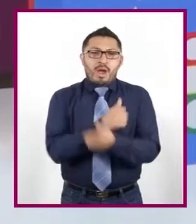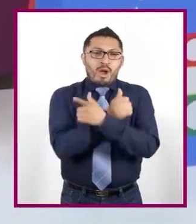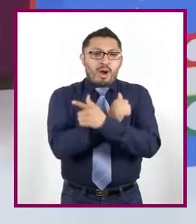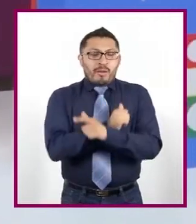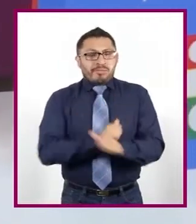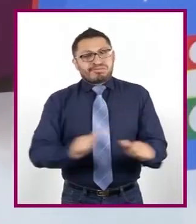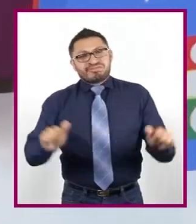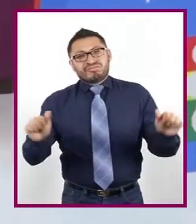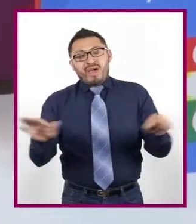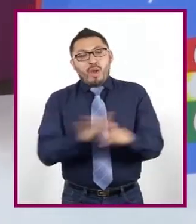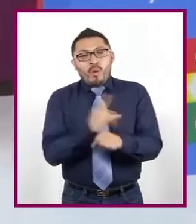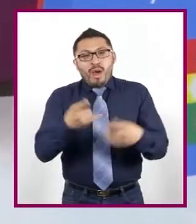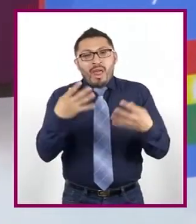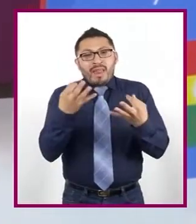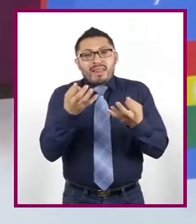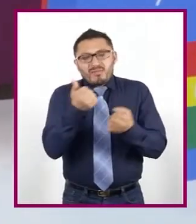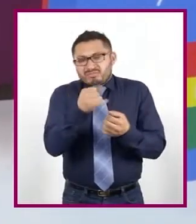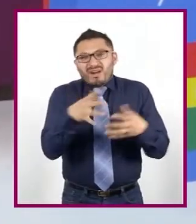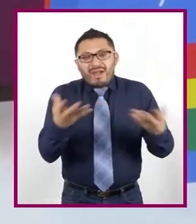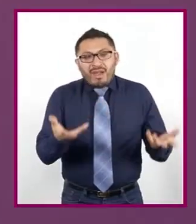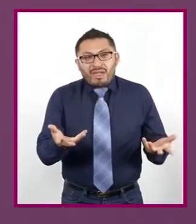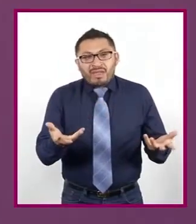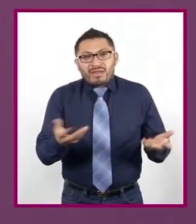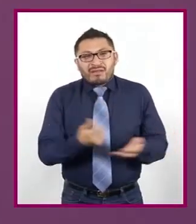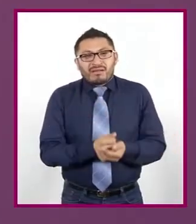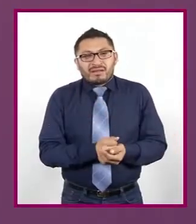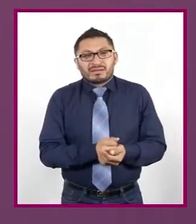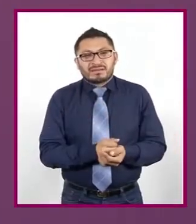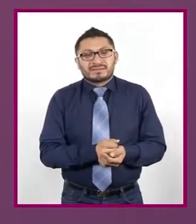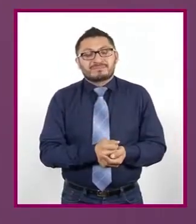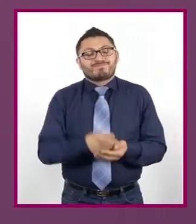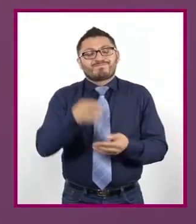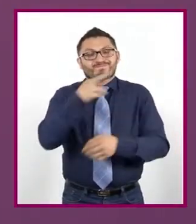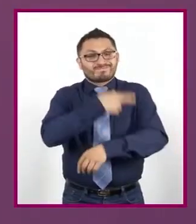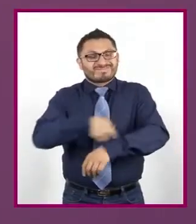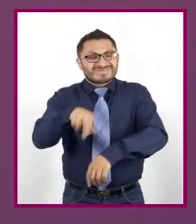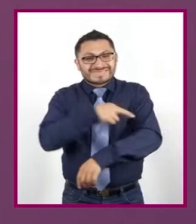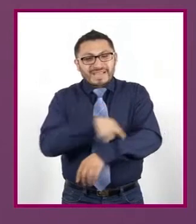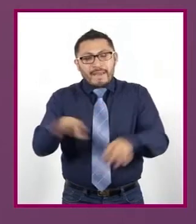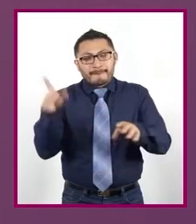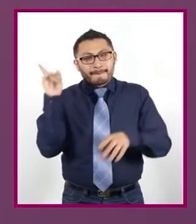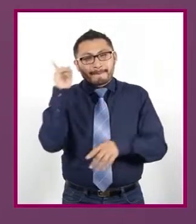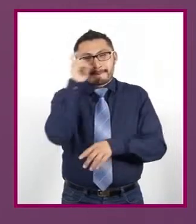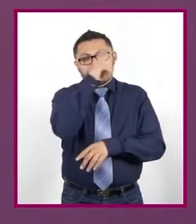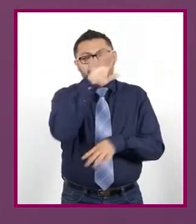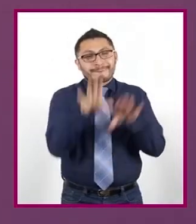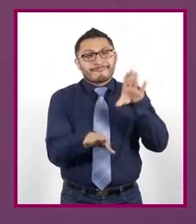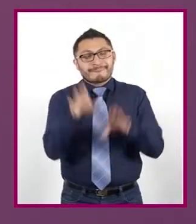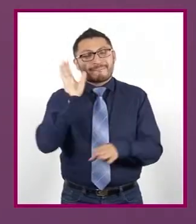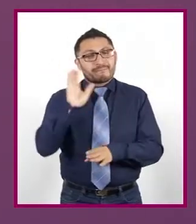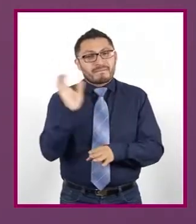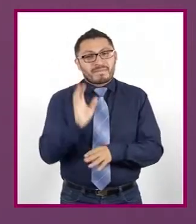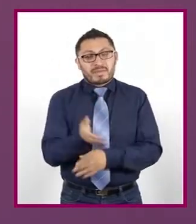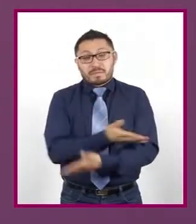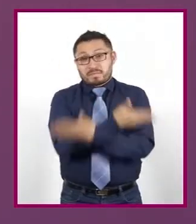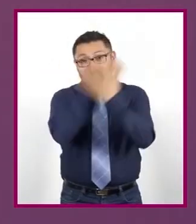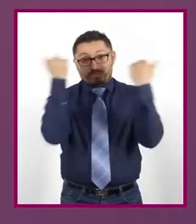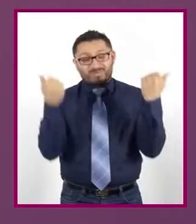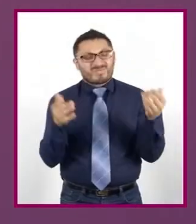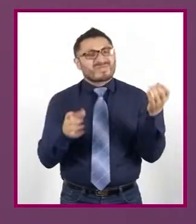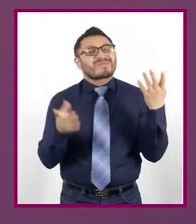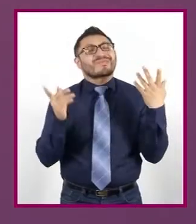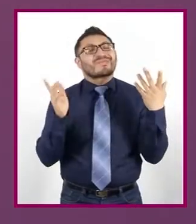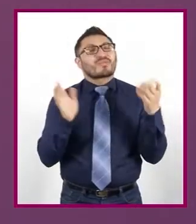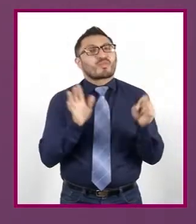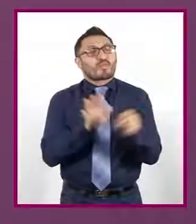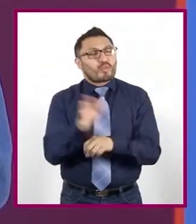¿Por qué estos documentos son así, profesor? Los trámites se complican cuando no sabemos lo que